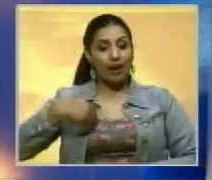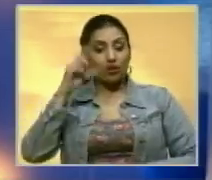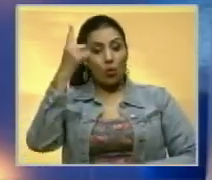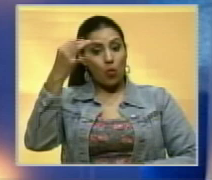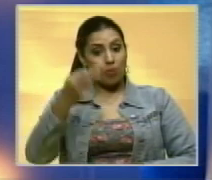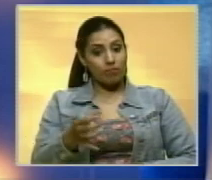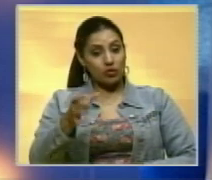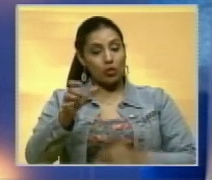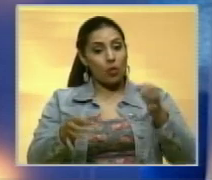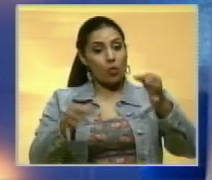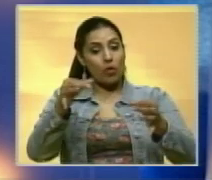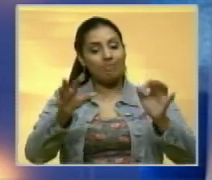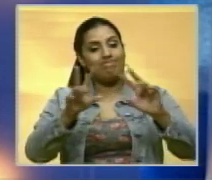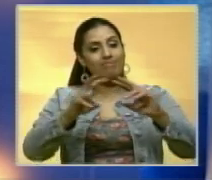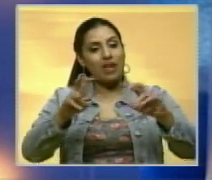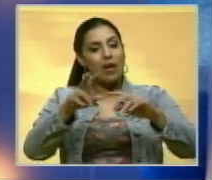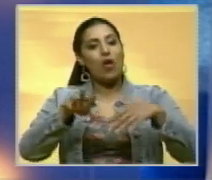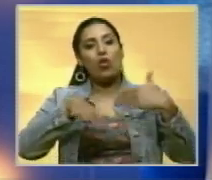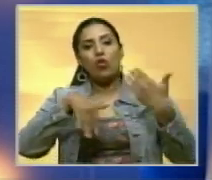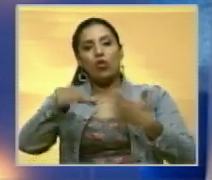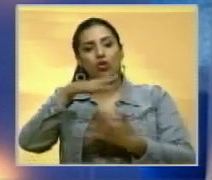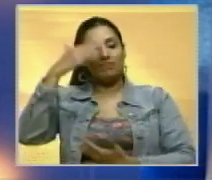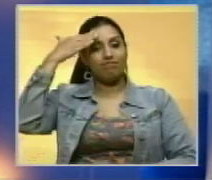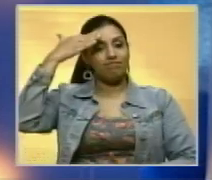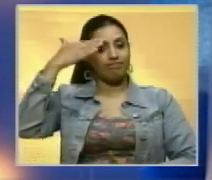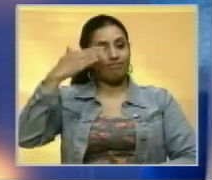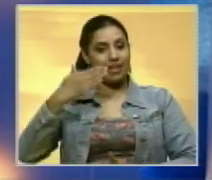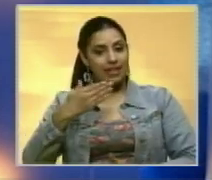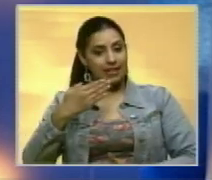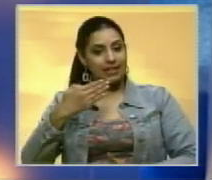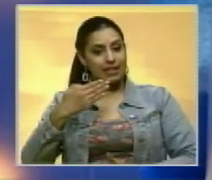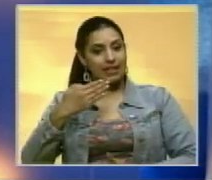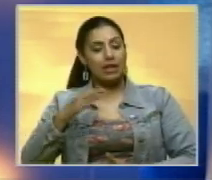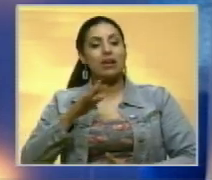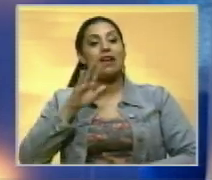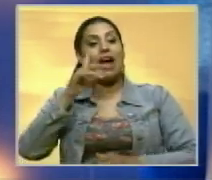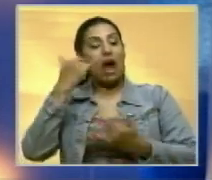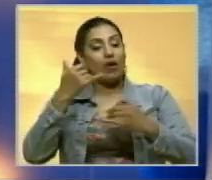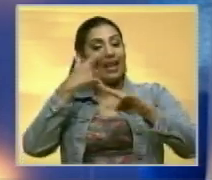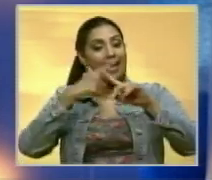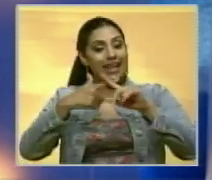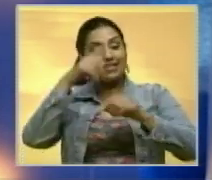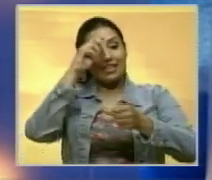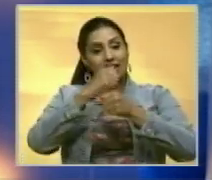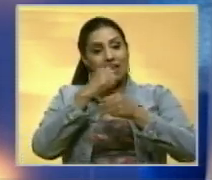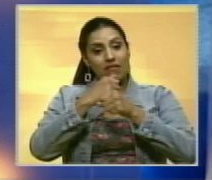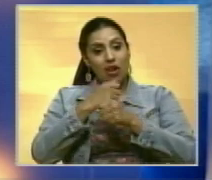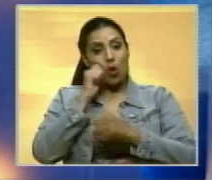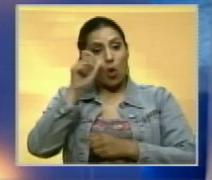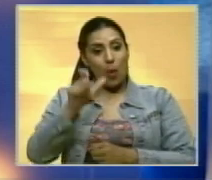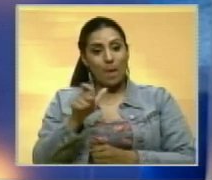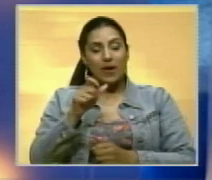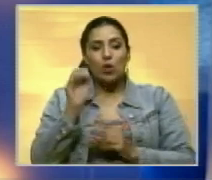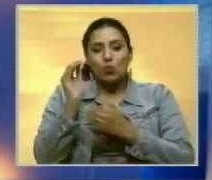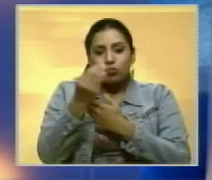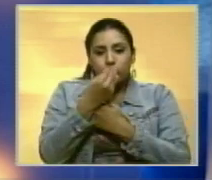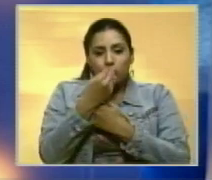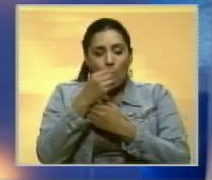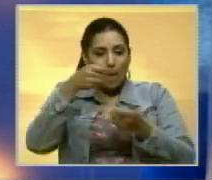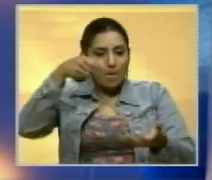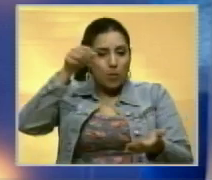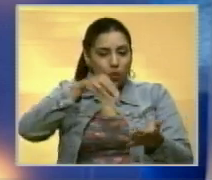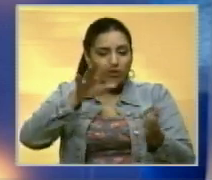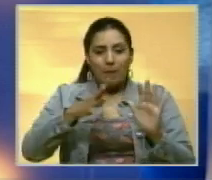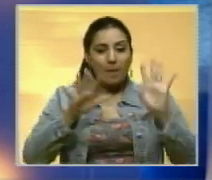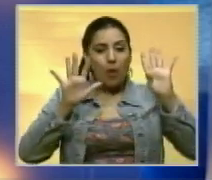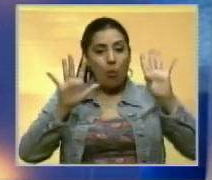juez realizó una inspección del monasterio de General Rodríguez, en el que el exfuncionario de Obras Públicas José López ocultó los bolsos con